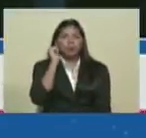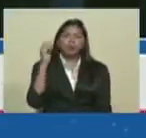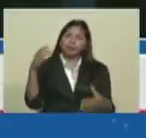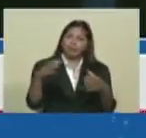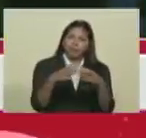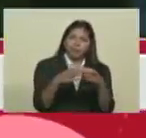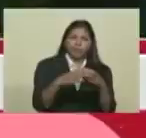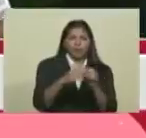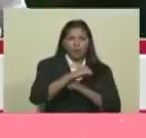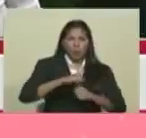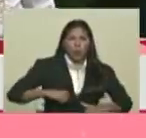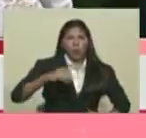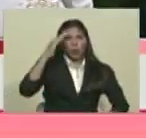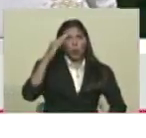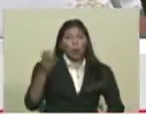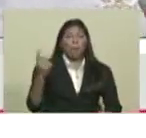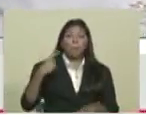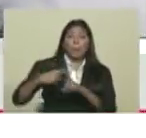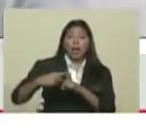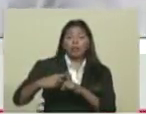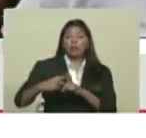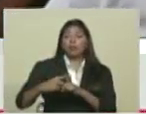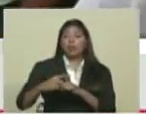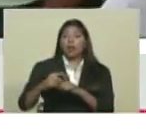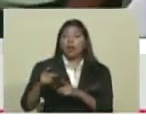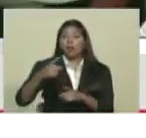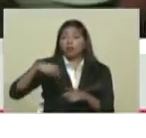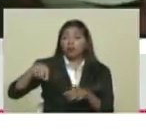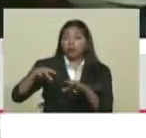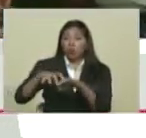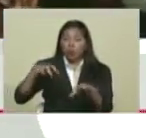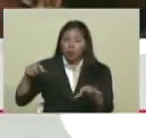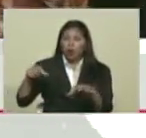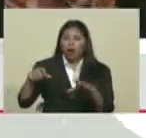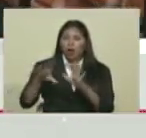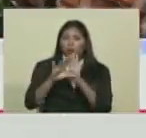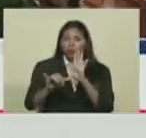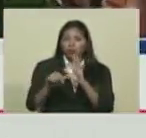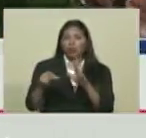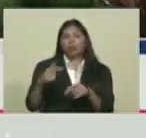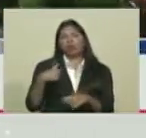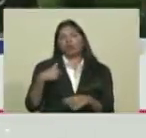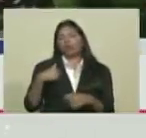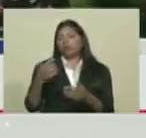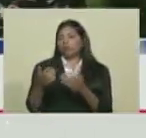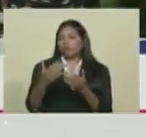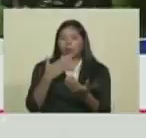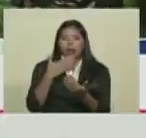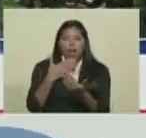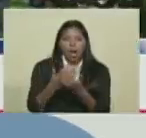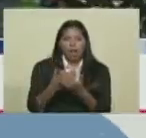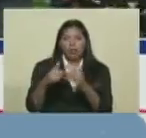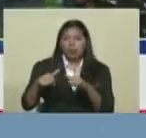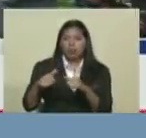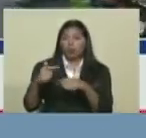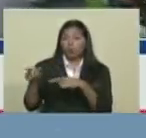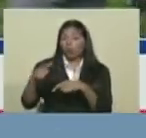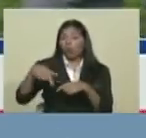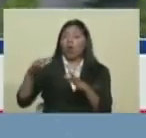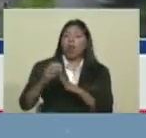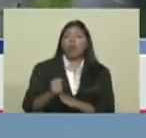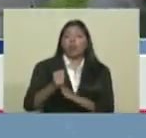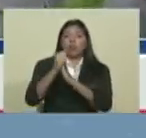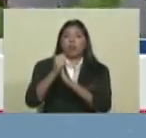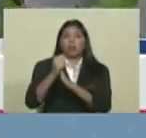Nacional Bolivariana. Y a la Asamblea Nacional Constituyente, todo nuestro agradecimiento. Gracias por ponerse al frente de este proceso electoral.